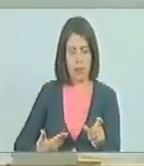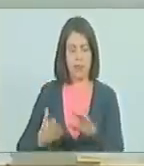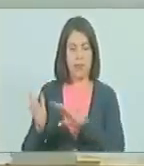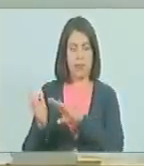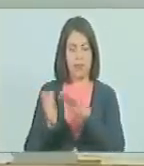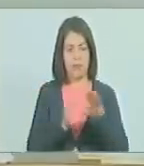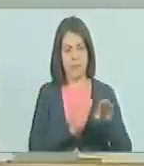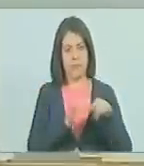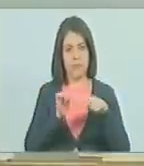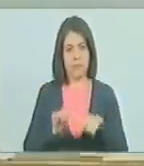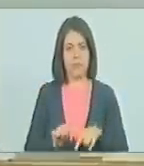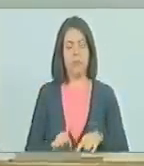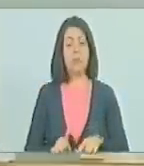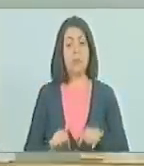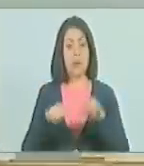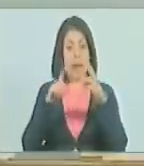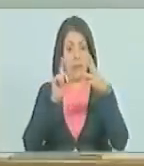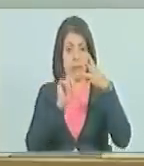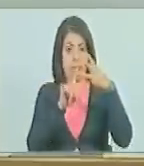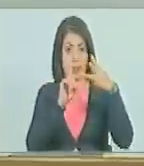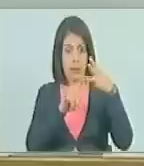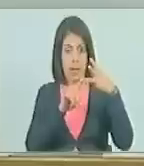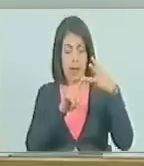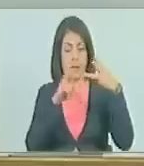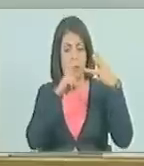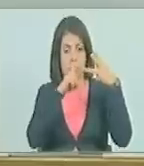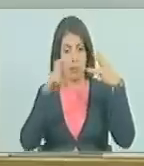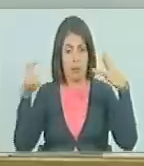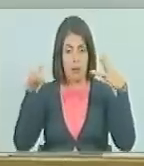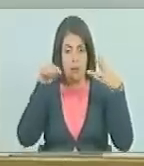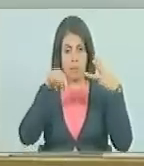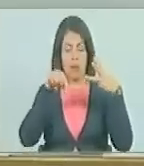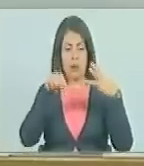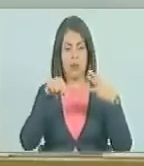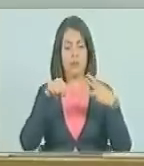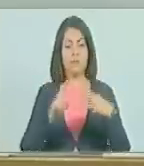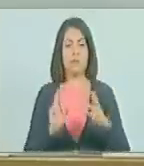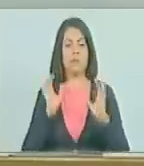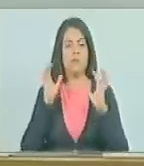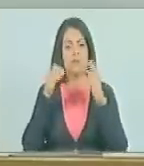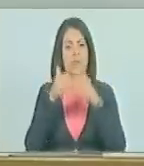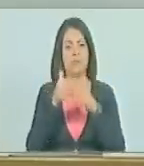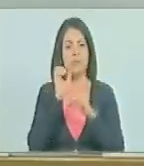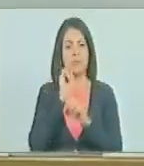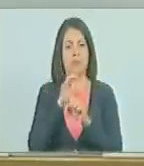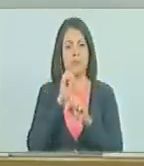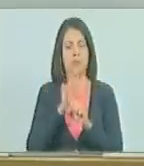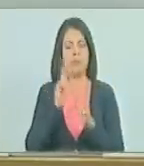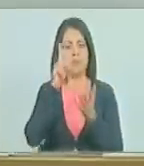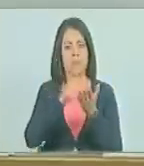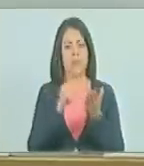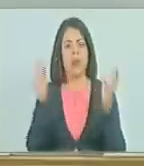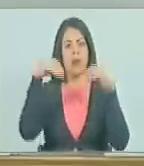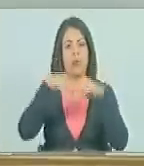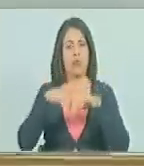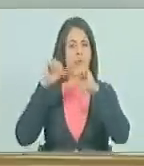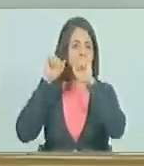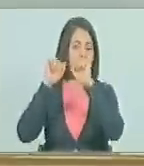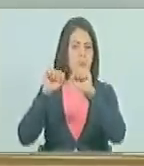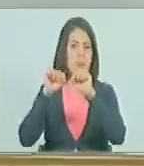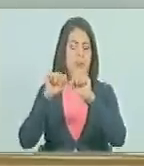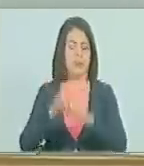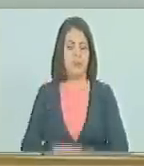punto que comprende en este momento esta plenaria es la presentación de un acuerdo en